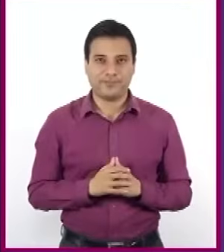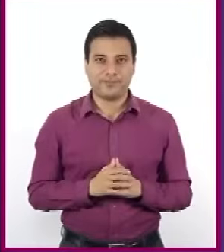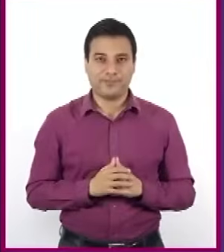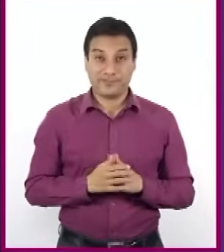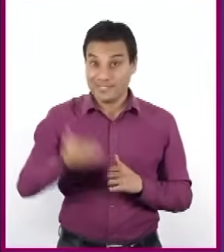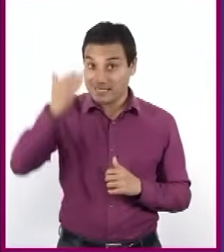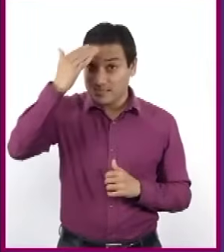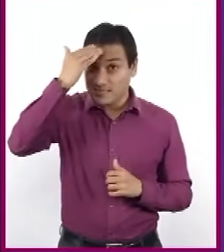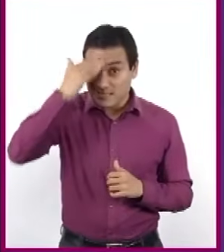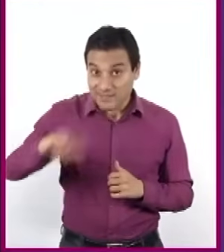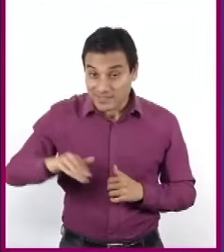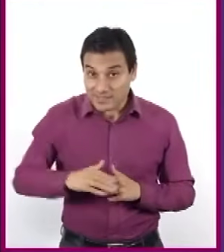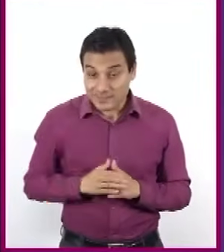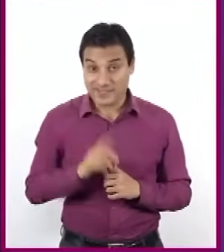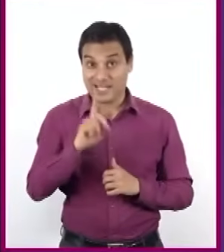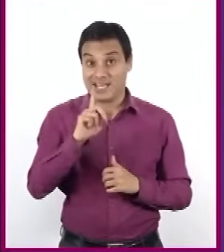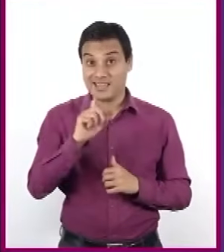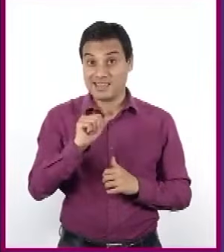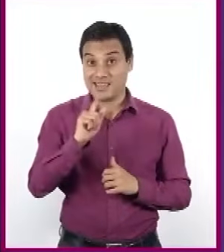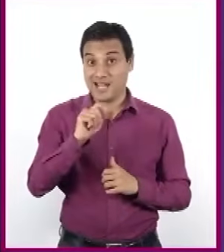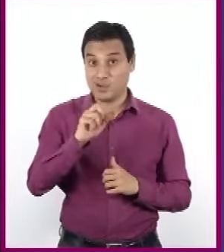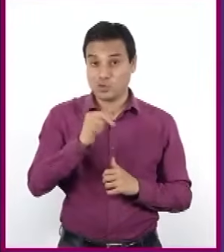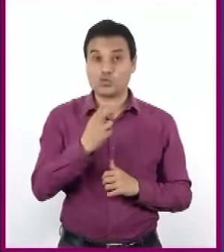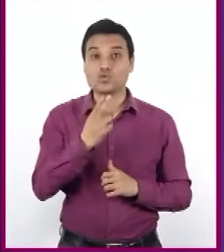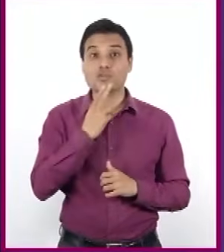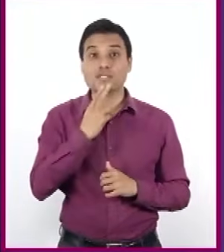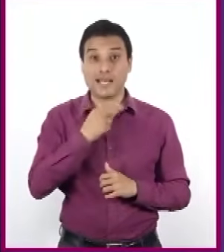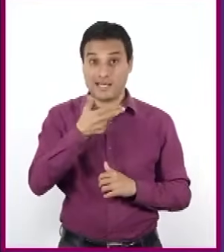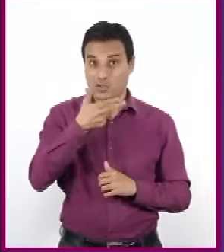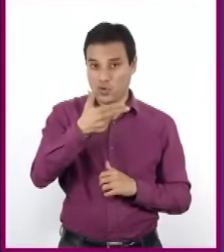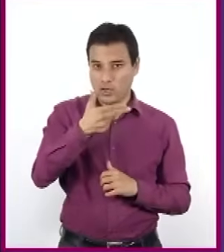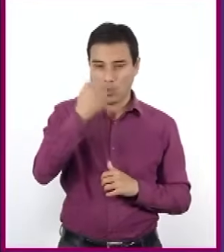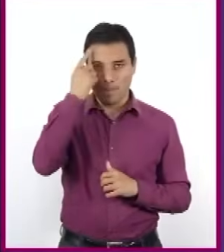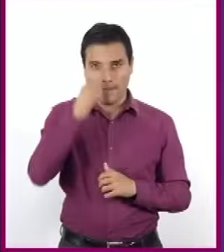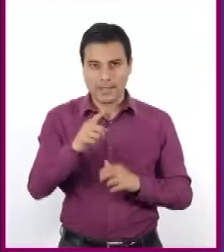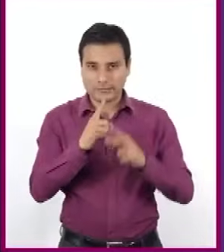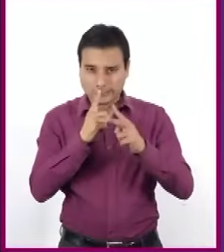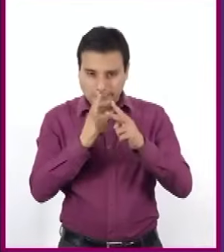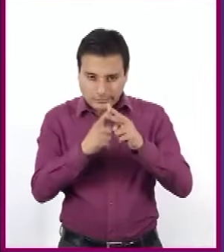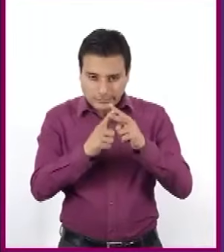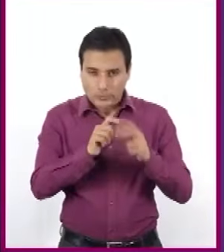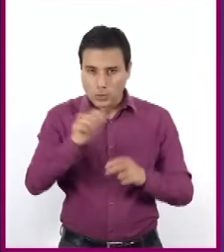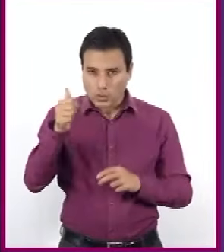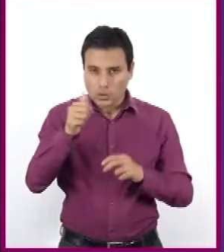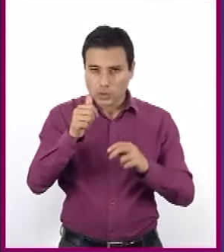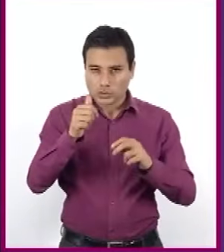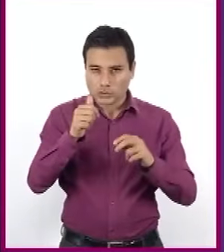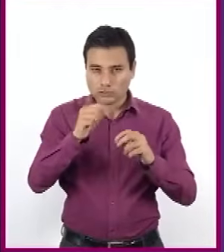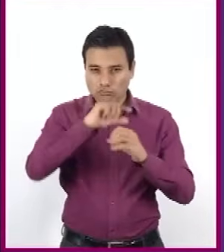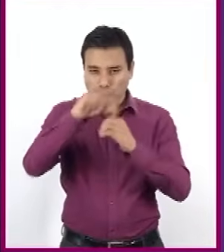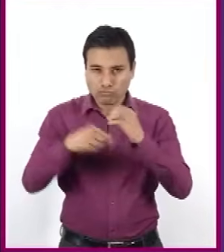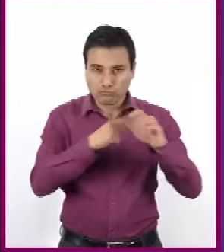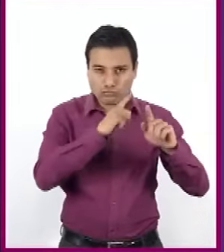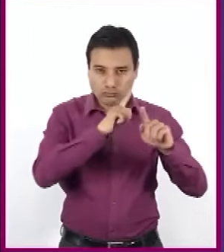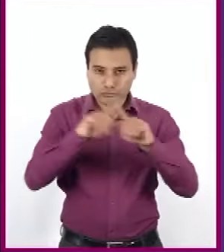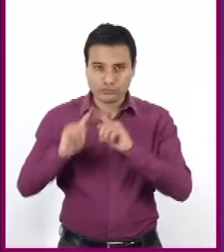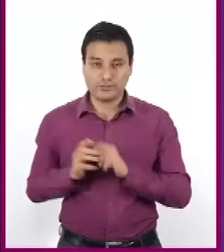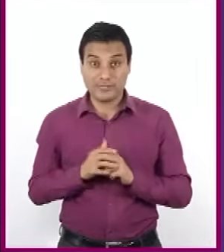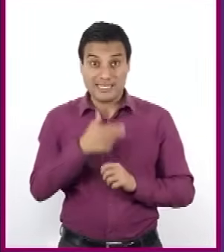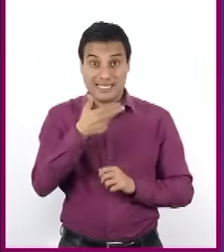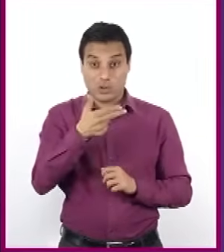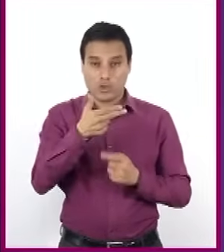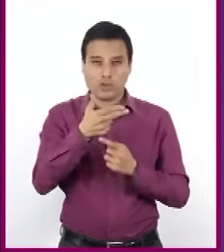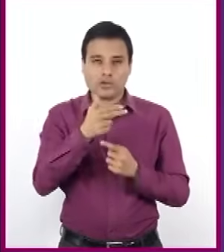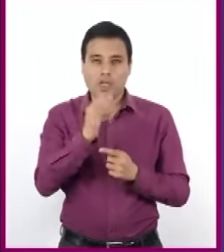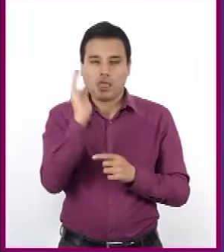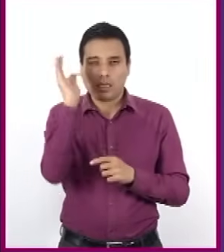¿Sabías que Dalton tomó como base al hidrógeno para calcular la masa de los elementos? Por ser el elemento más